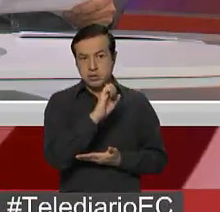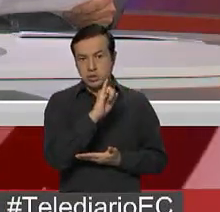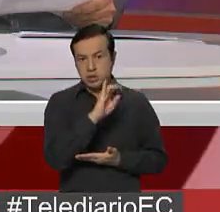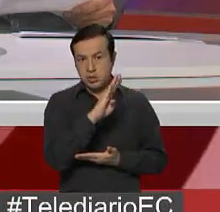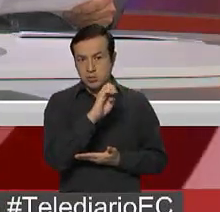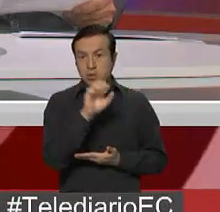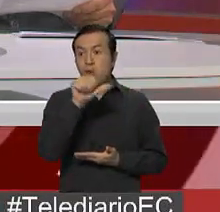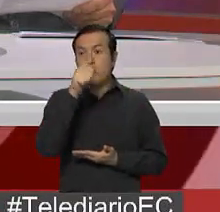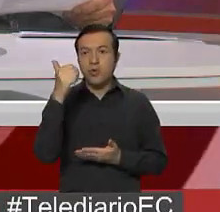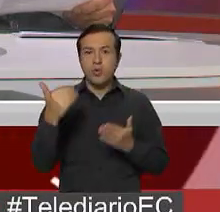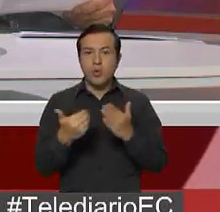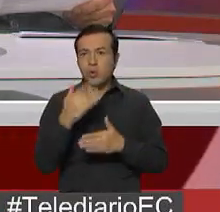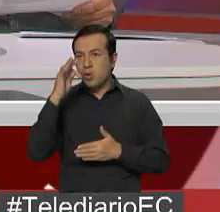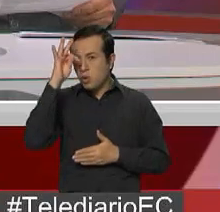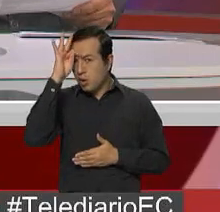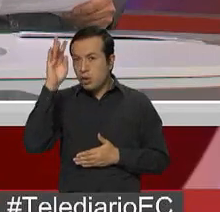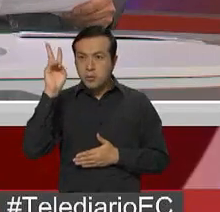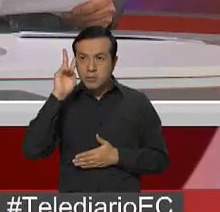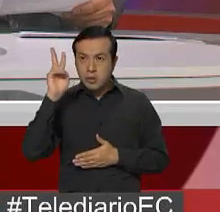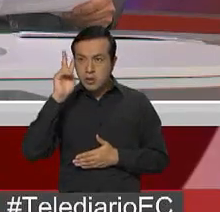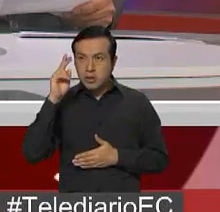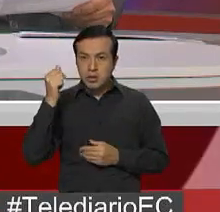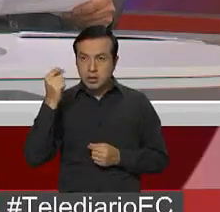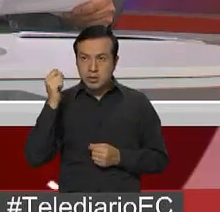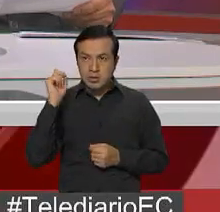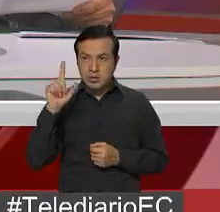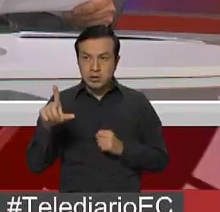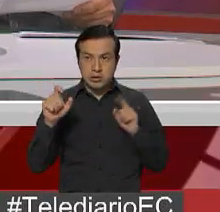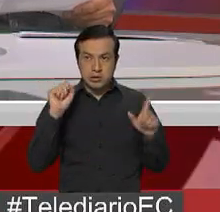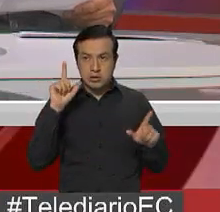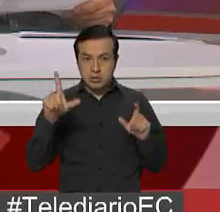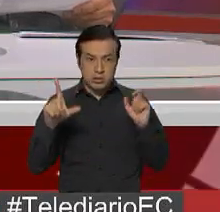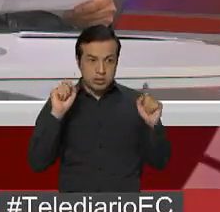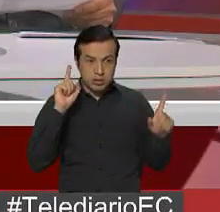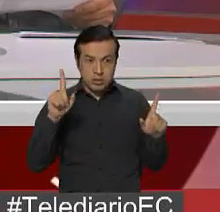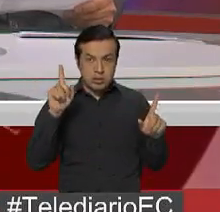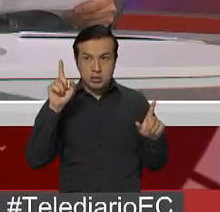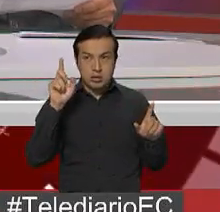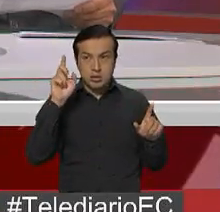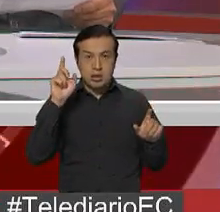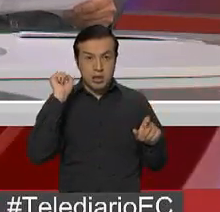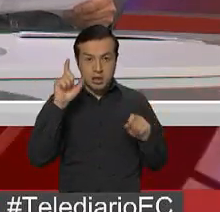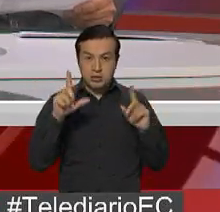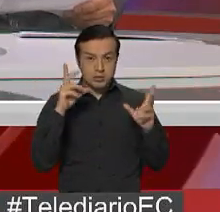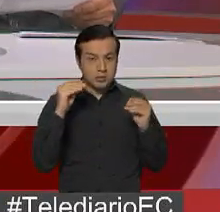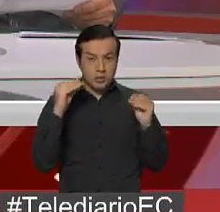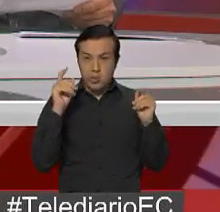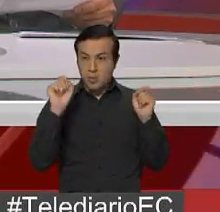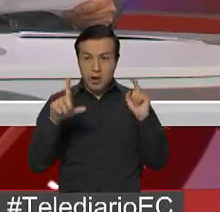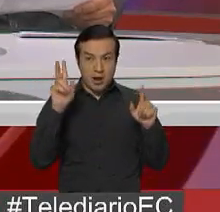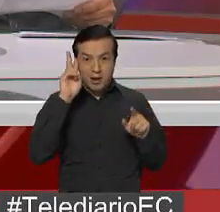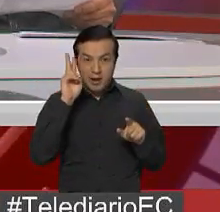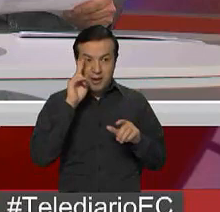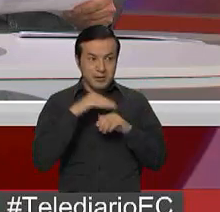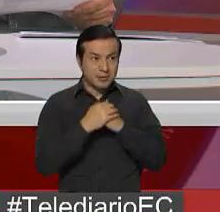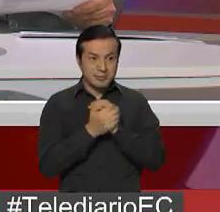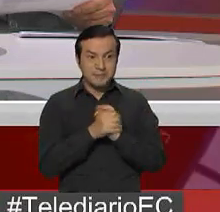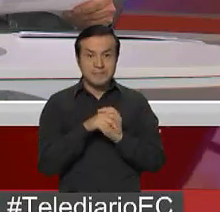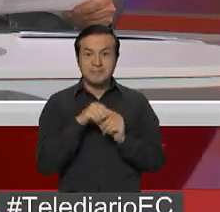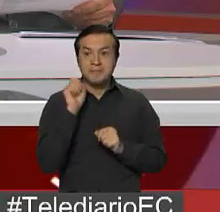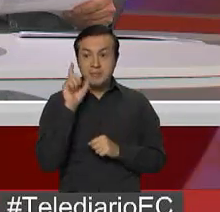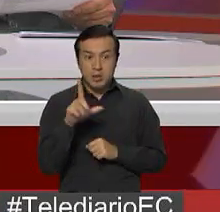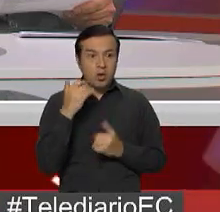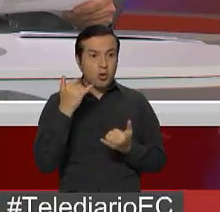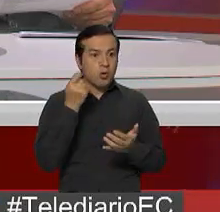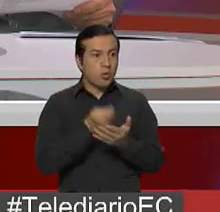en otros hospitales nuevos para generar precios de referencia o precio base demasiado elevados de tal manera que cuando se dan estas necesidades